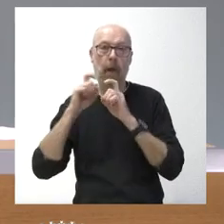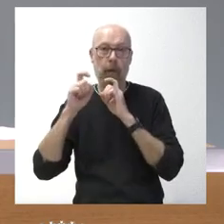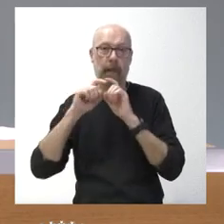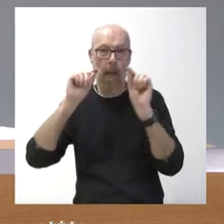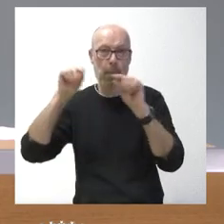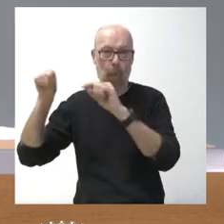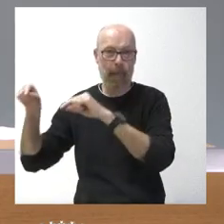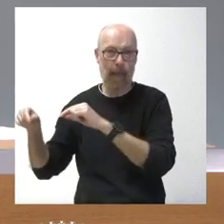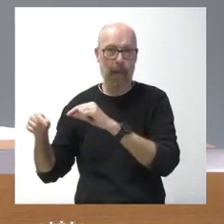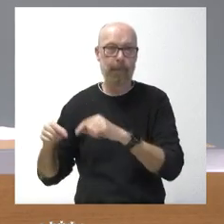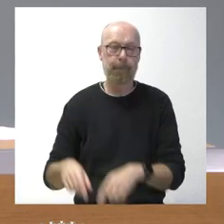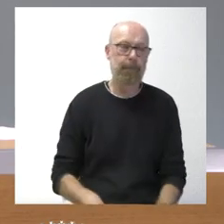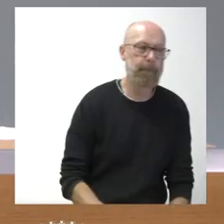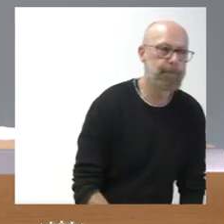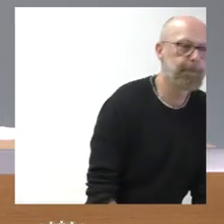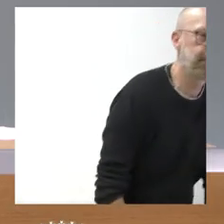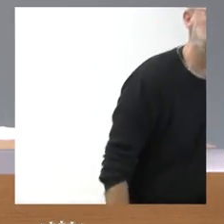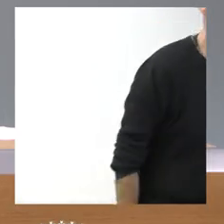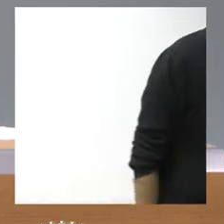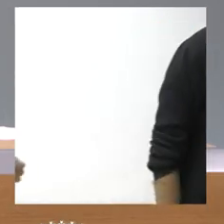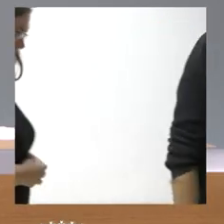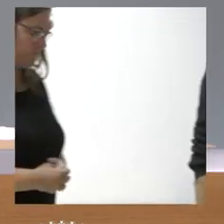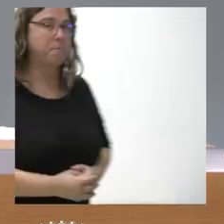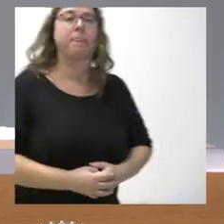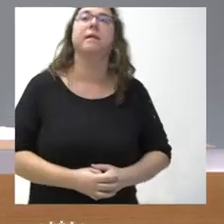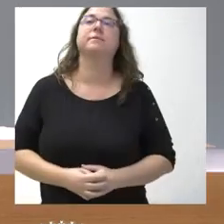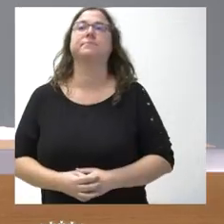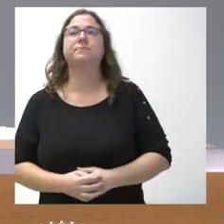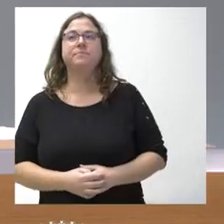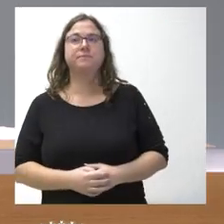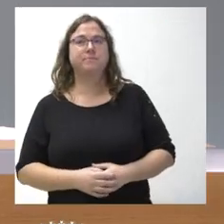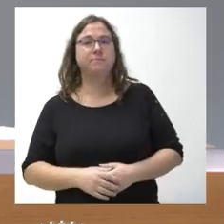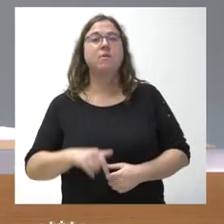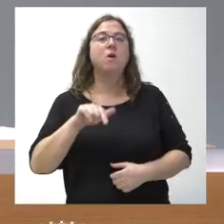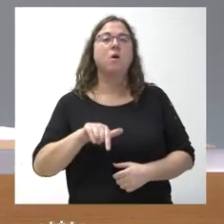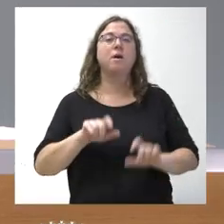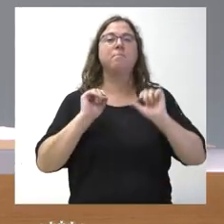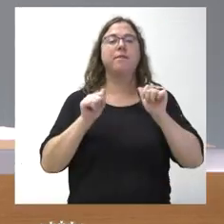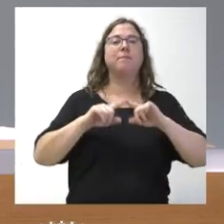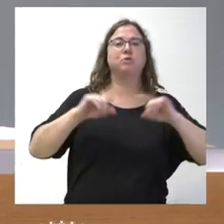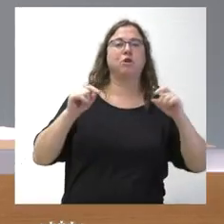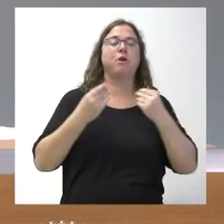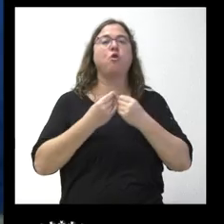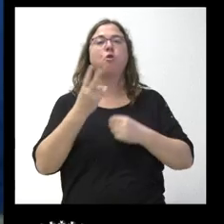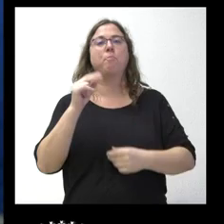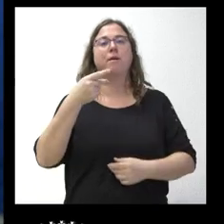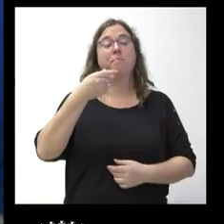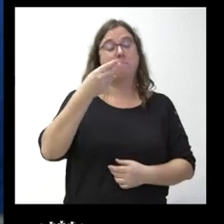provincias lo vamos a abrir hoy en Segovia con begoña Rincón de Segovia udad cuando quieras